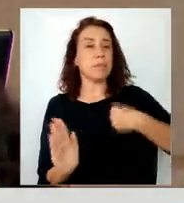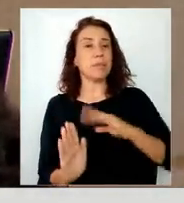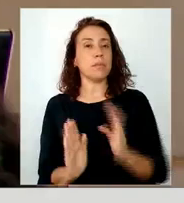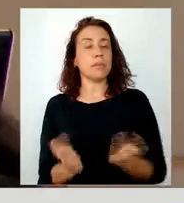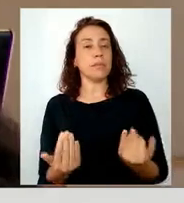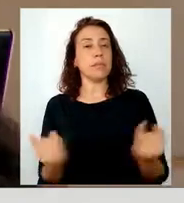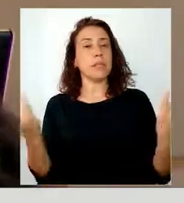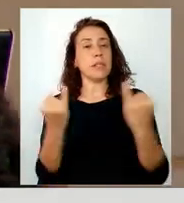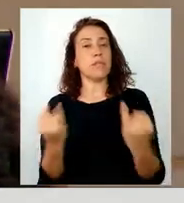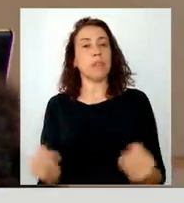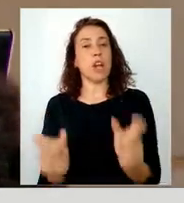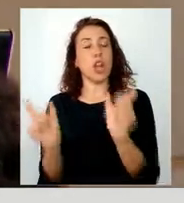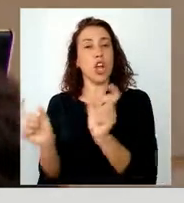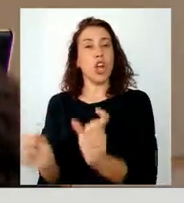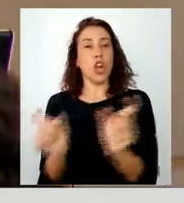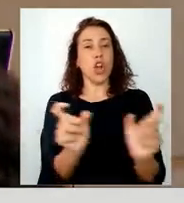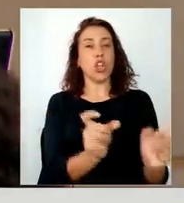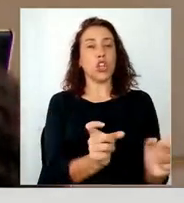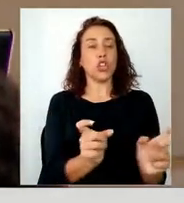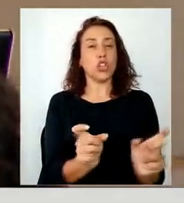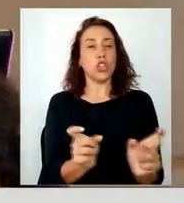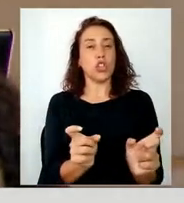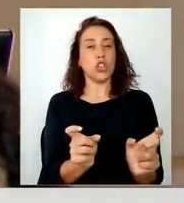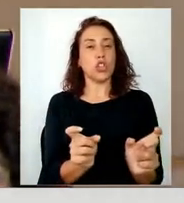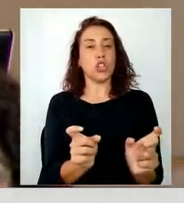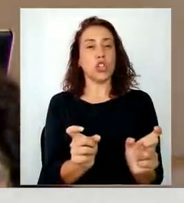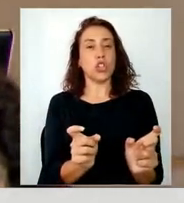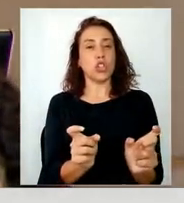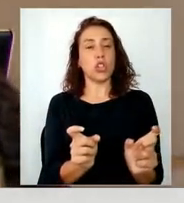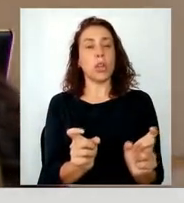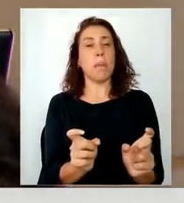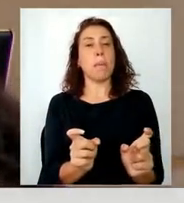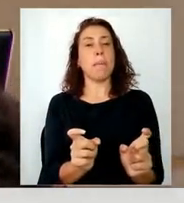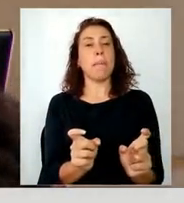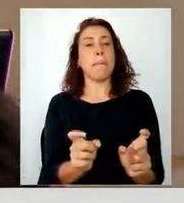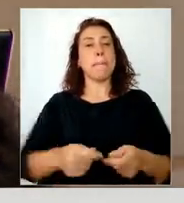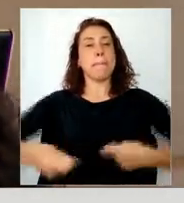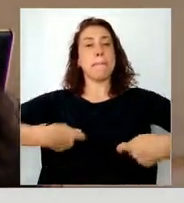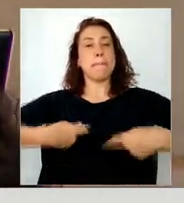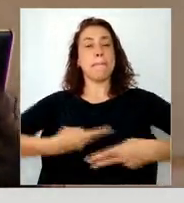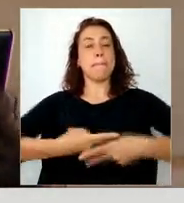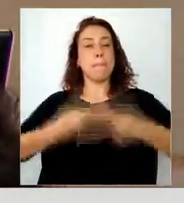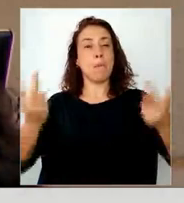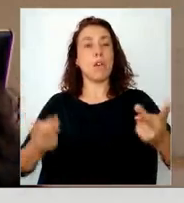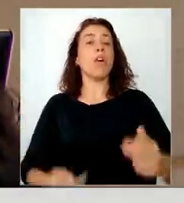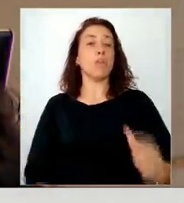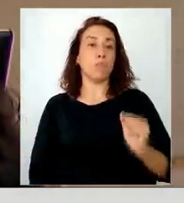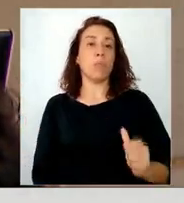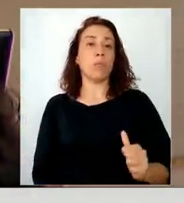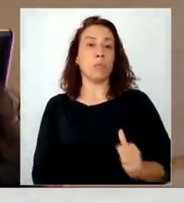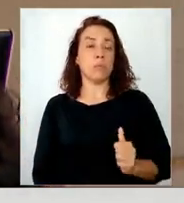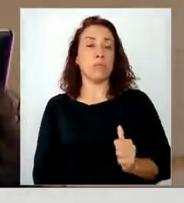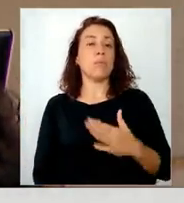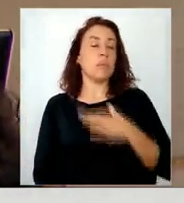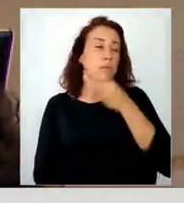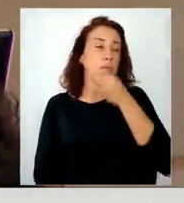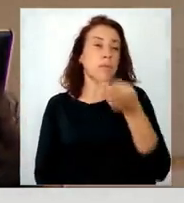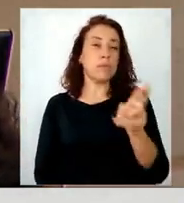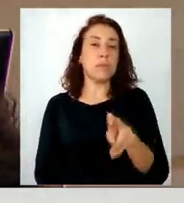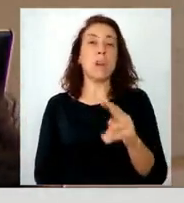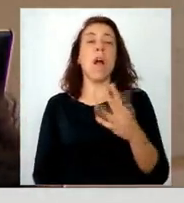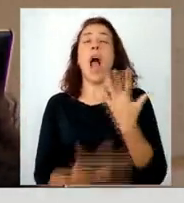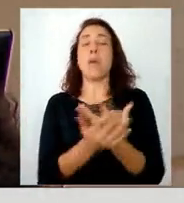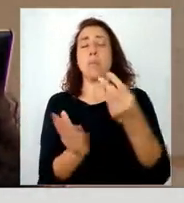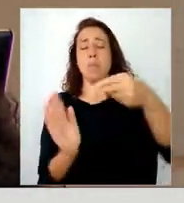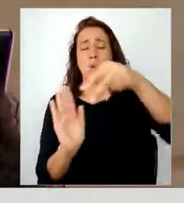y fiscalización por parte de Mercado público sean efectivos vuelvo a insistir lo llenamos de normas de leyes que